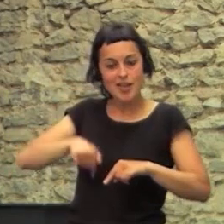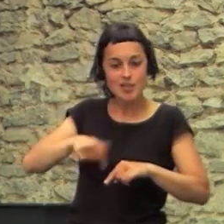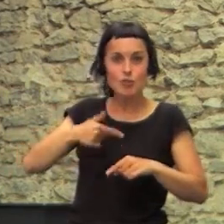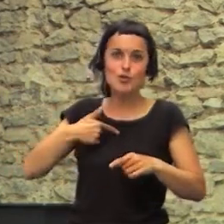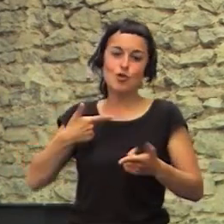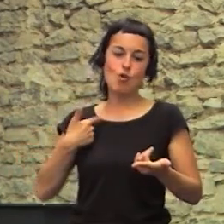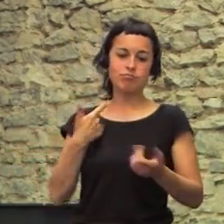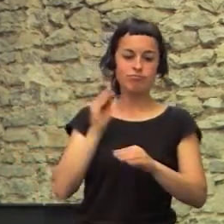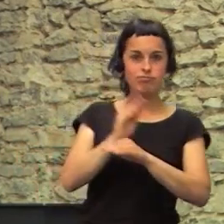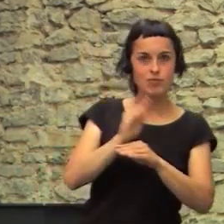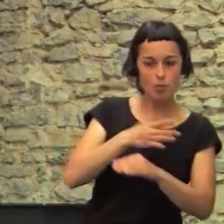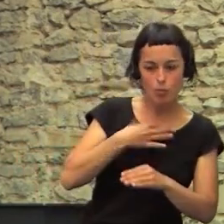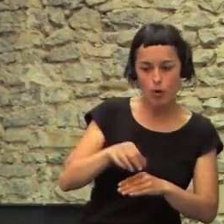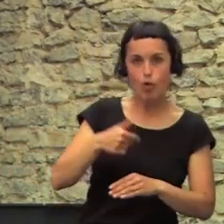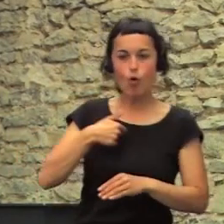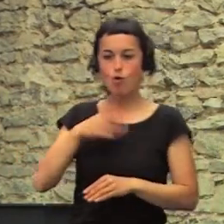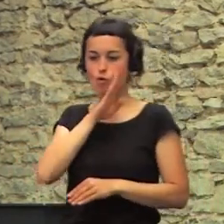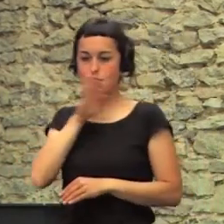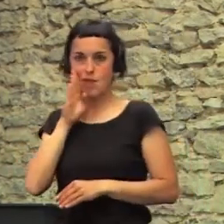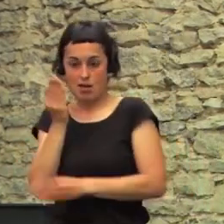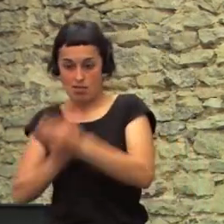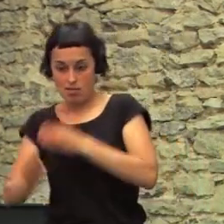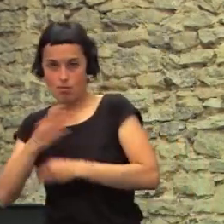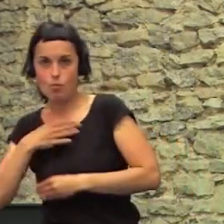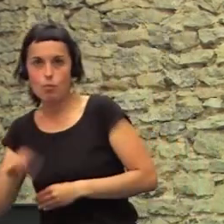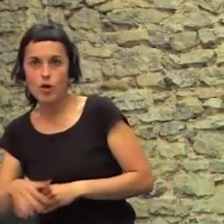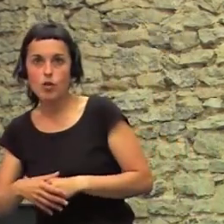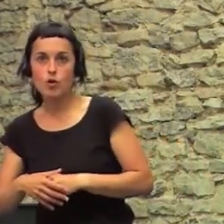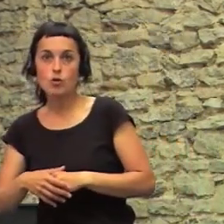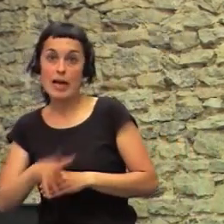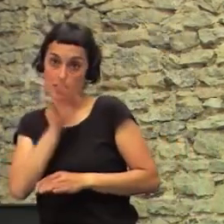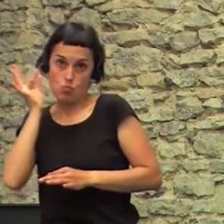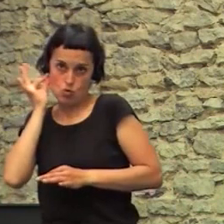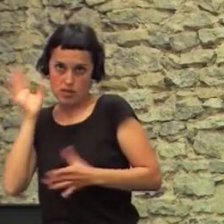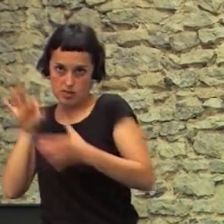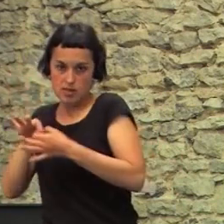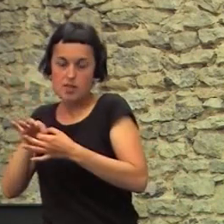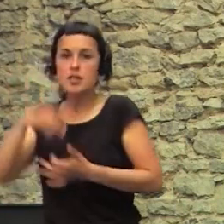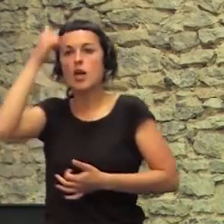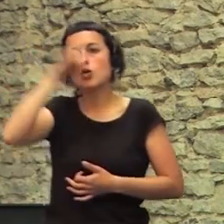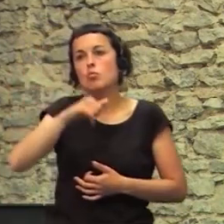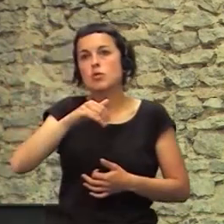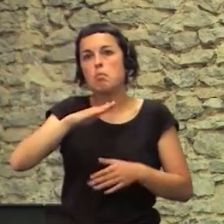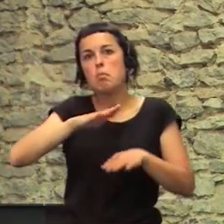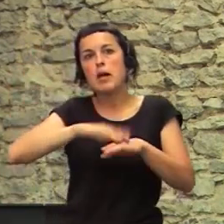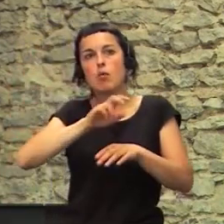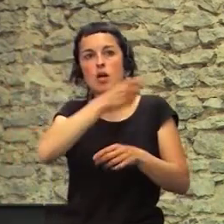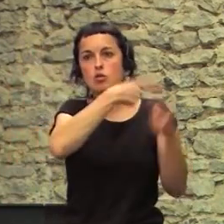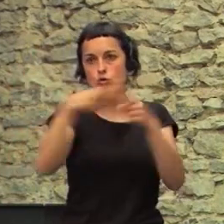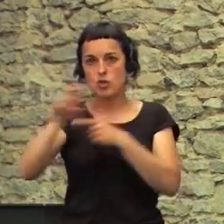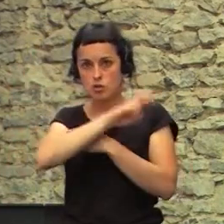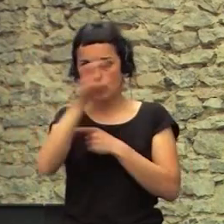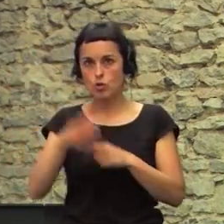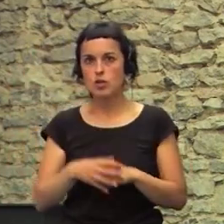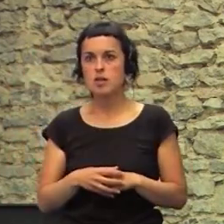cuidadoras, y a los hombres pues los determina pues para determinadas cosas. La sorpresa fue cuando empecé a